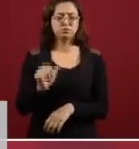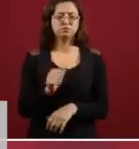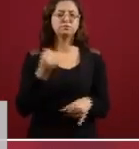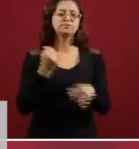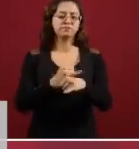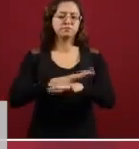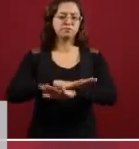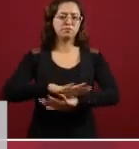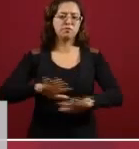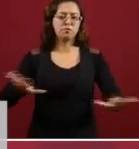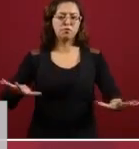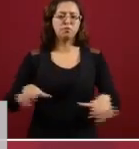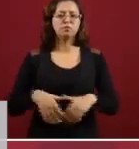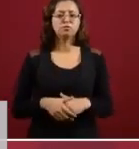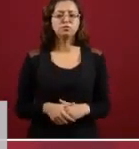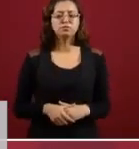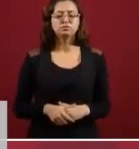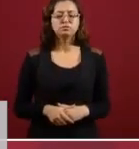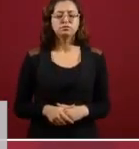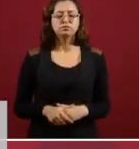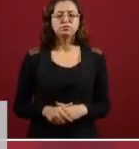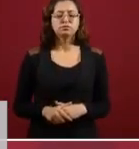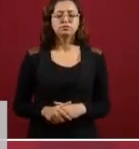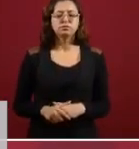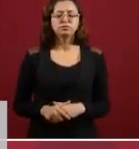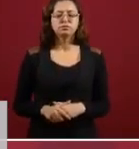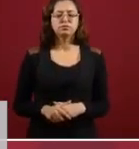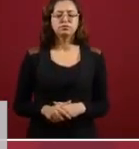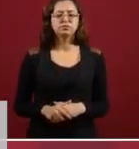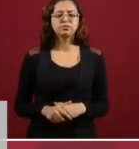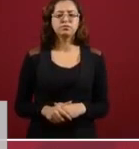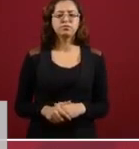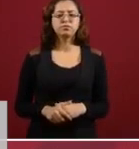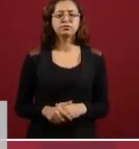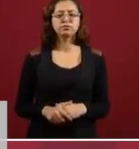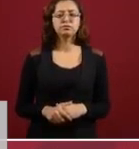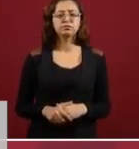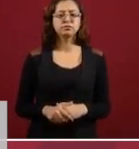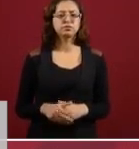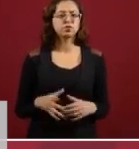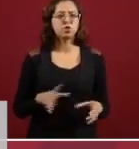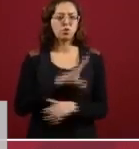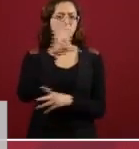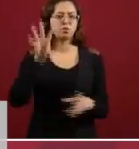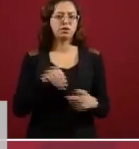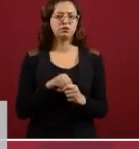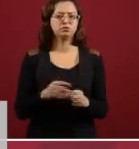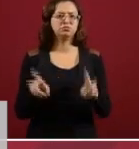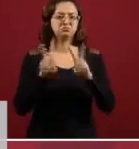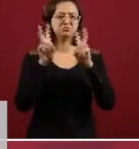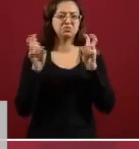presidente a los 3 años de su gobierno, y abre la puerta a la posibilidad de enjuiciar al presidente en funciones.